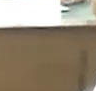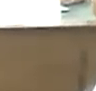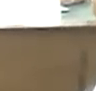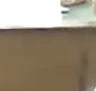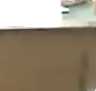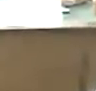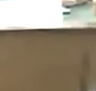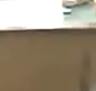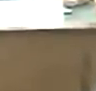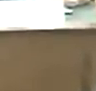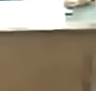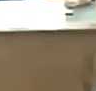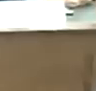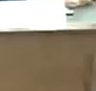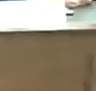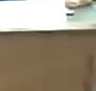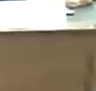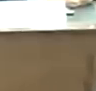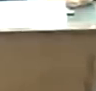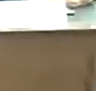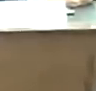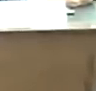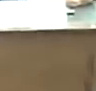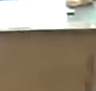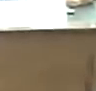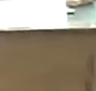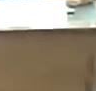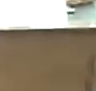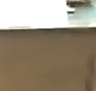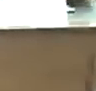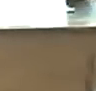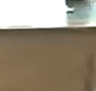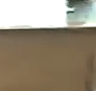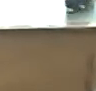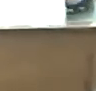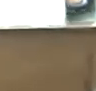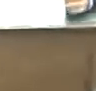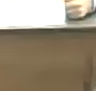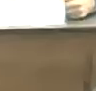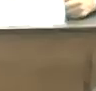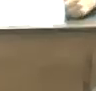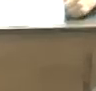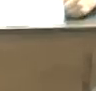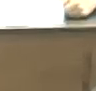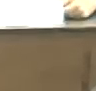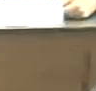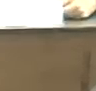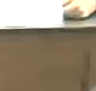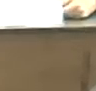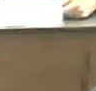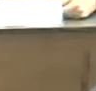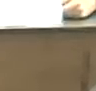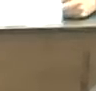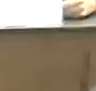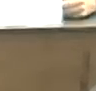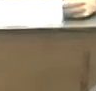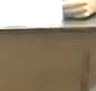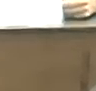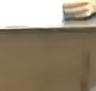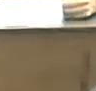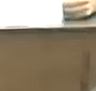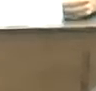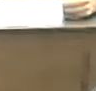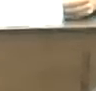de la Organización de Naciones Unidas designó el 21 de marzo como el Día Mundial para